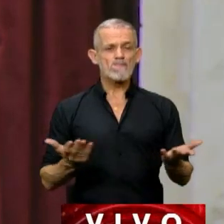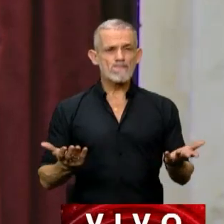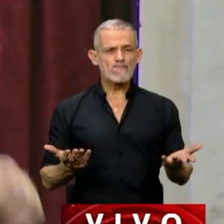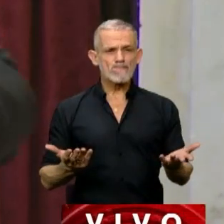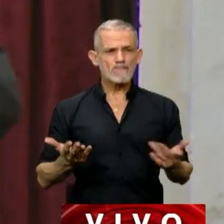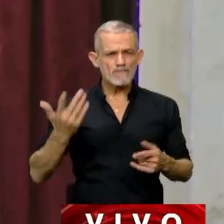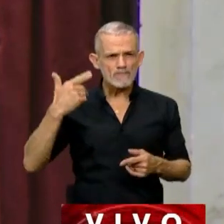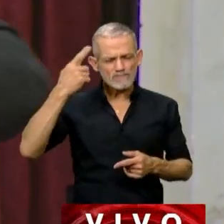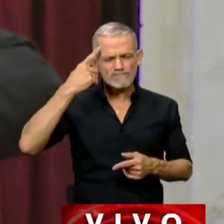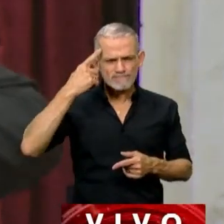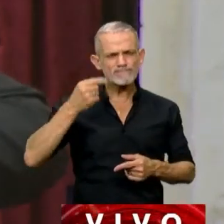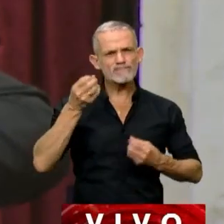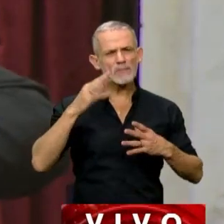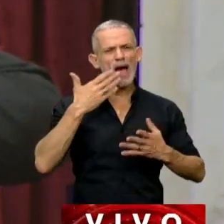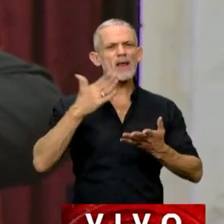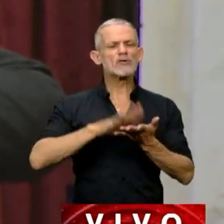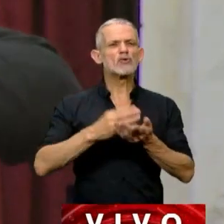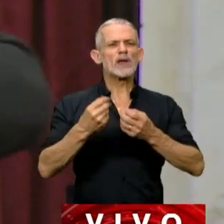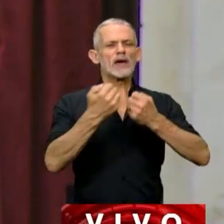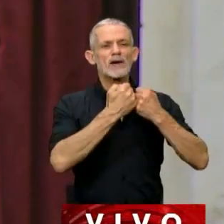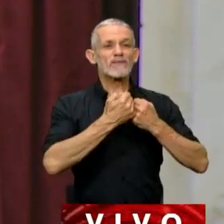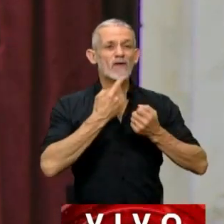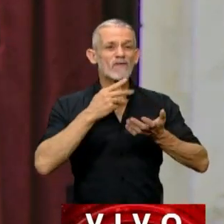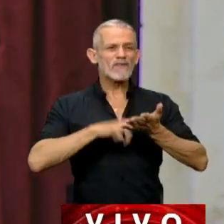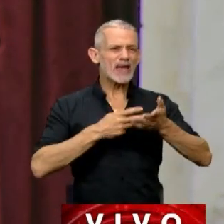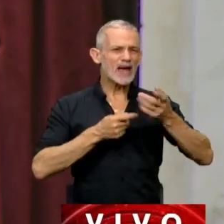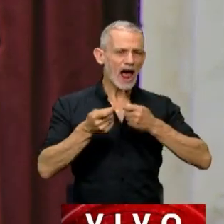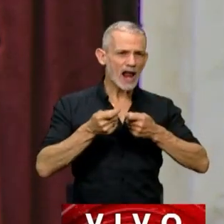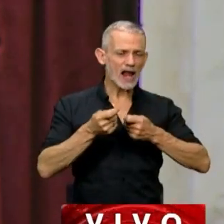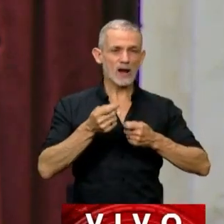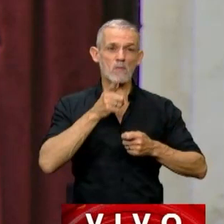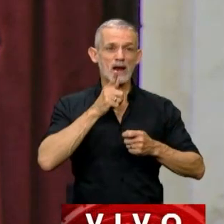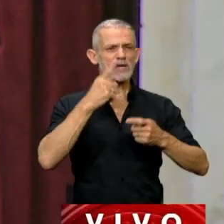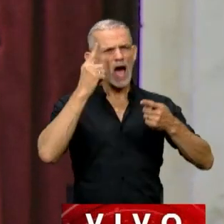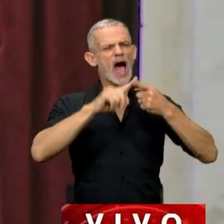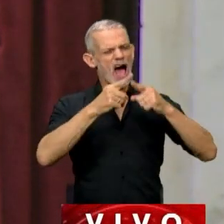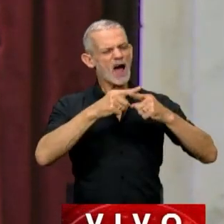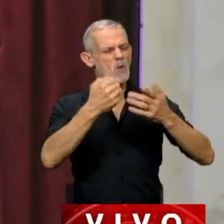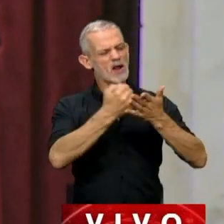Cuando uno empieza a hablar de consenso fiscal, es un acuerdo